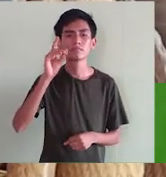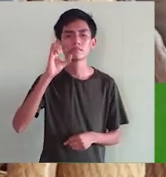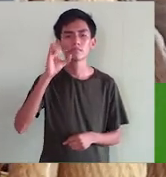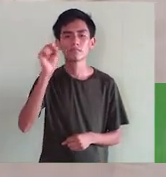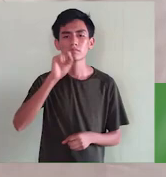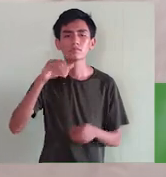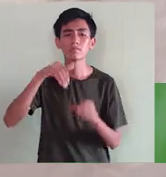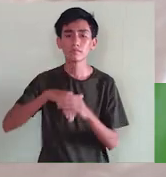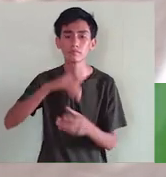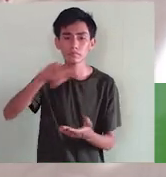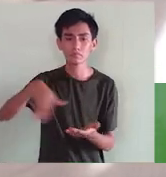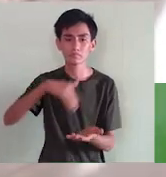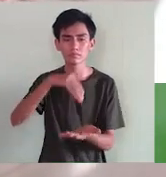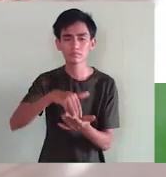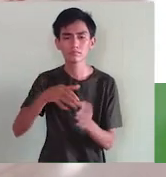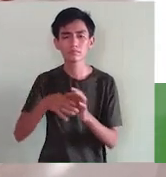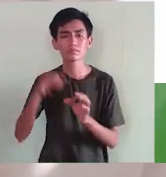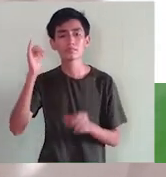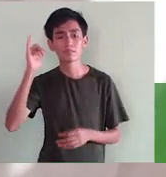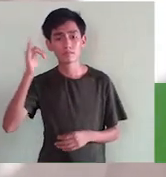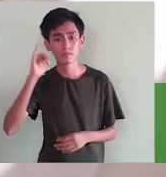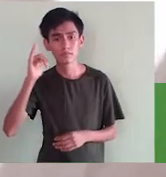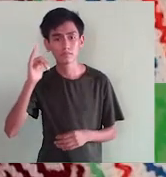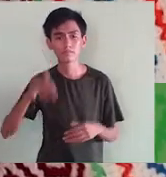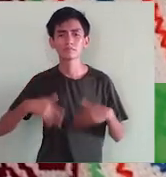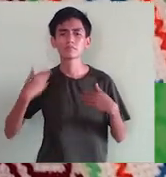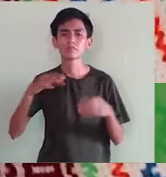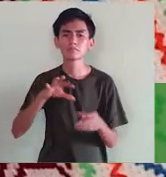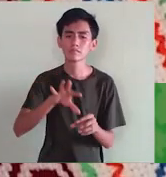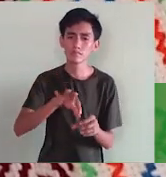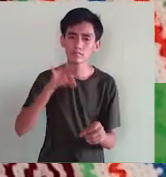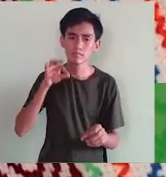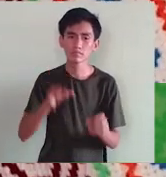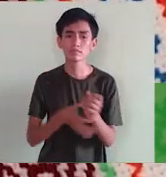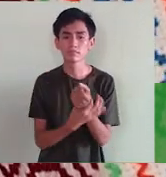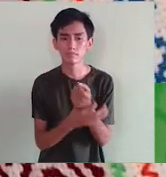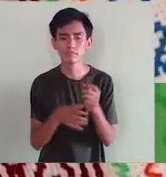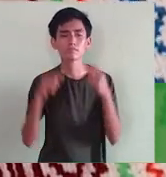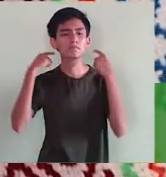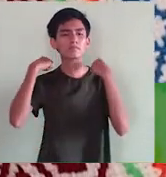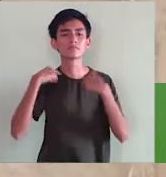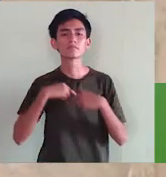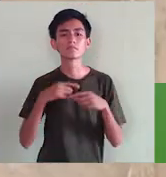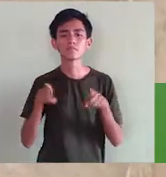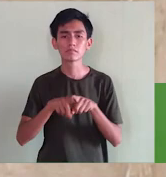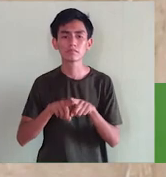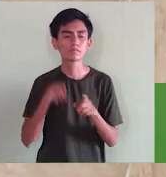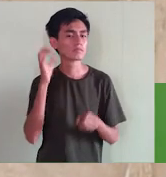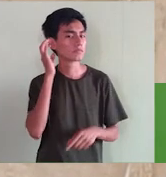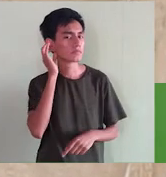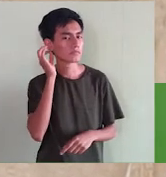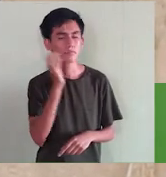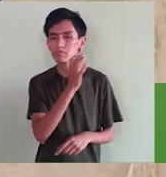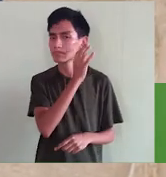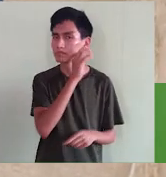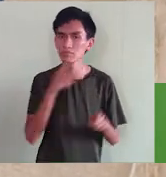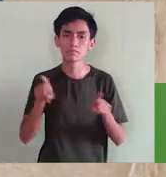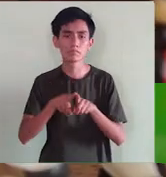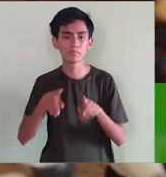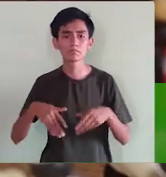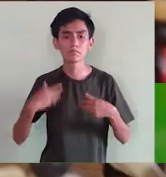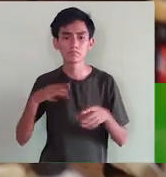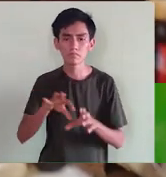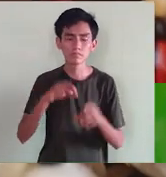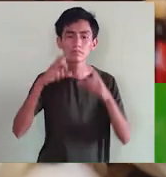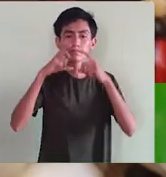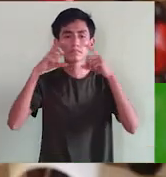Encontraremos los tradicionales collares, pulseras y aretes, además de los tapetes bordados, mascarillas bordadas y más, como